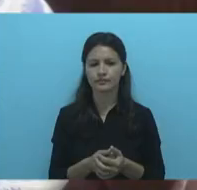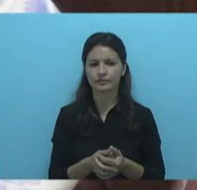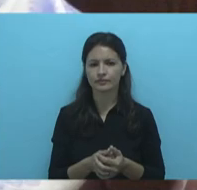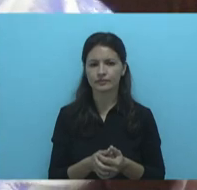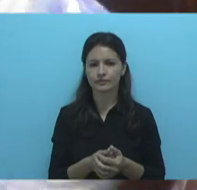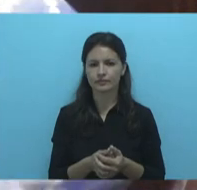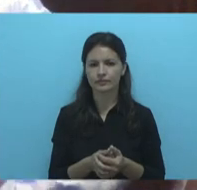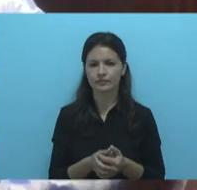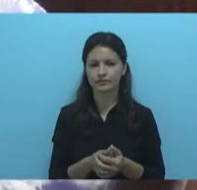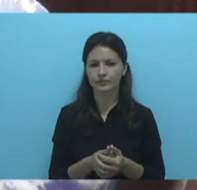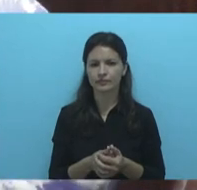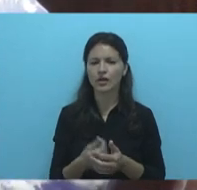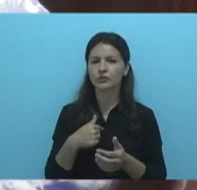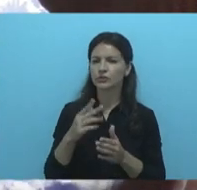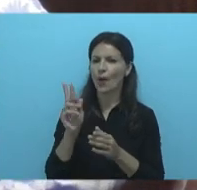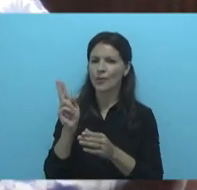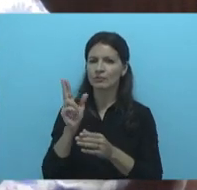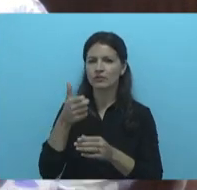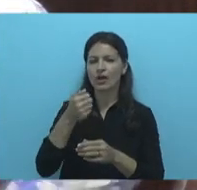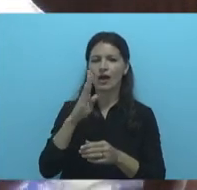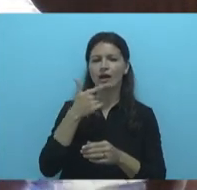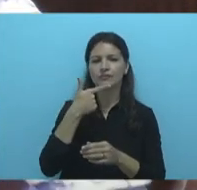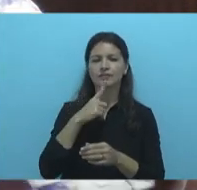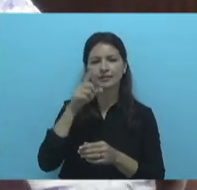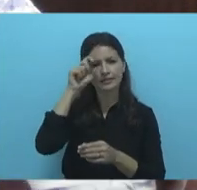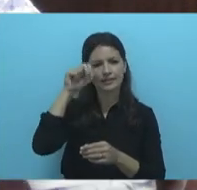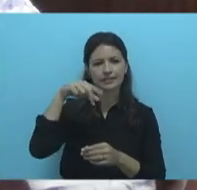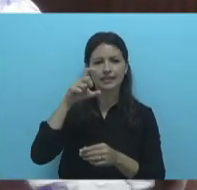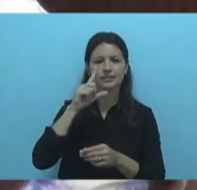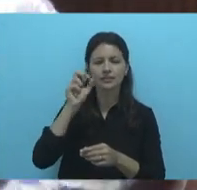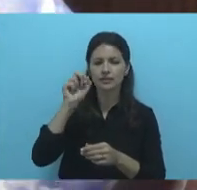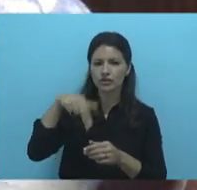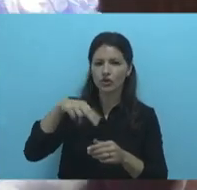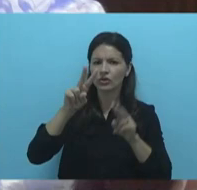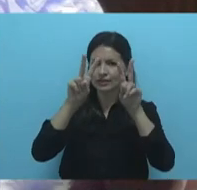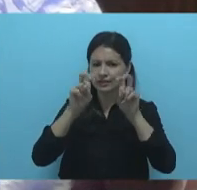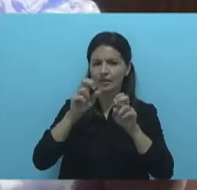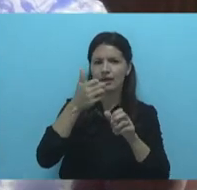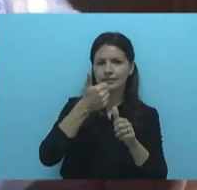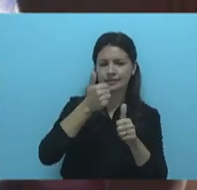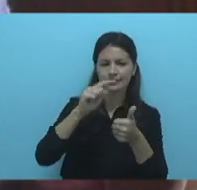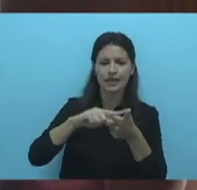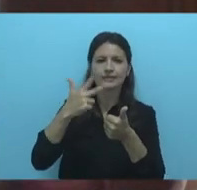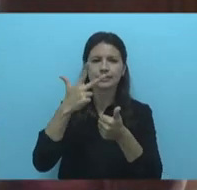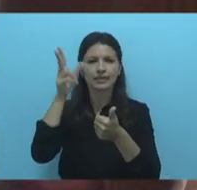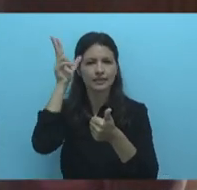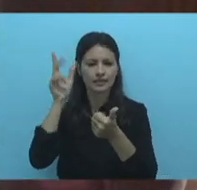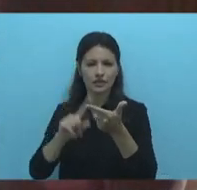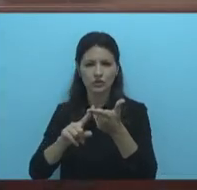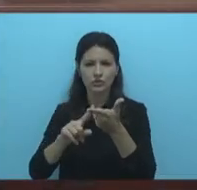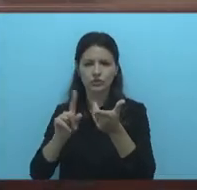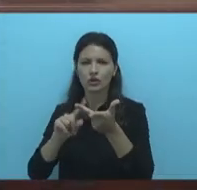para solicitarle al cuerpo la abstención del 6, del 38 y del 90. Bien, el 6 es el